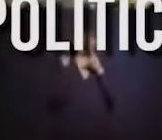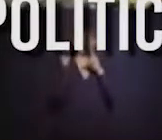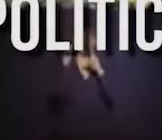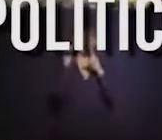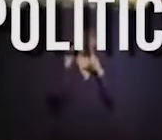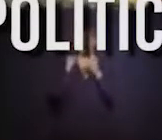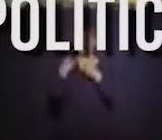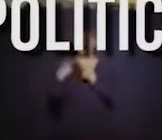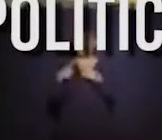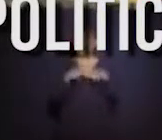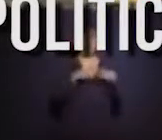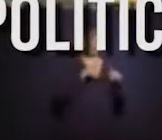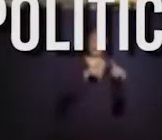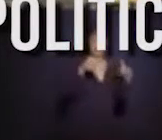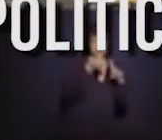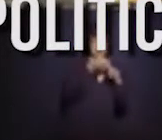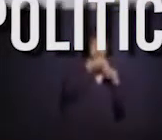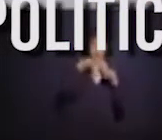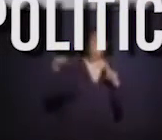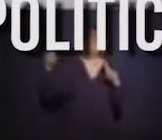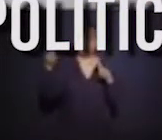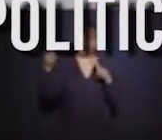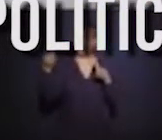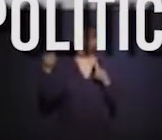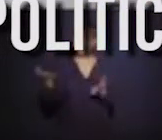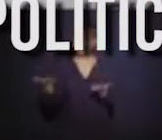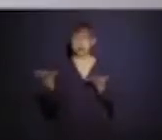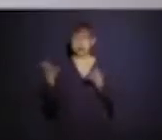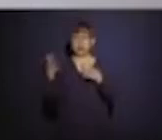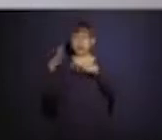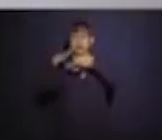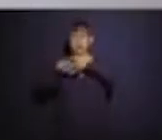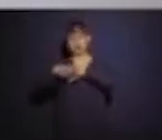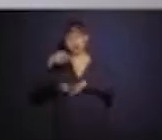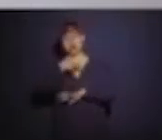política a través del acercamiento con la ciudadanía